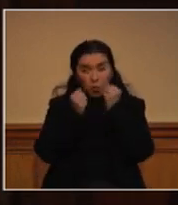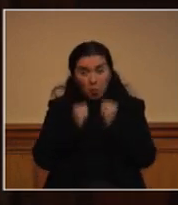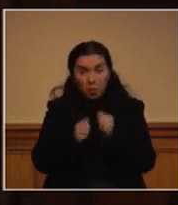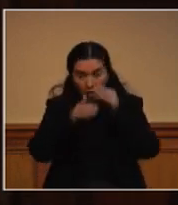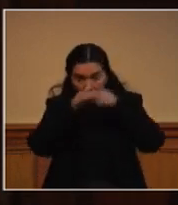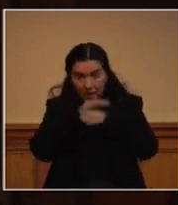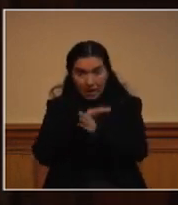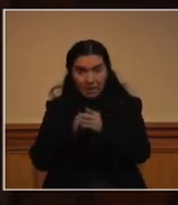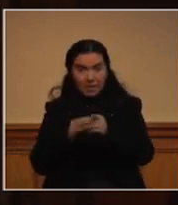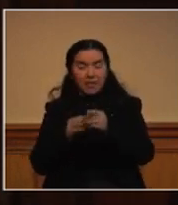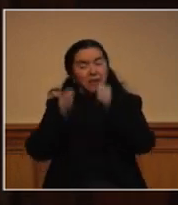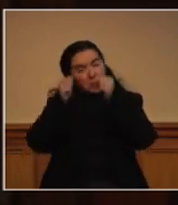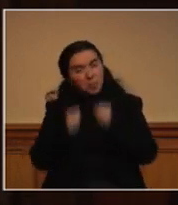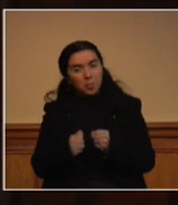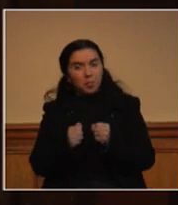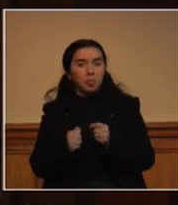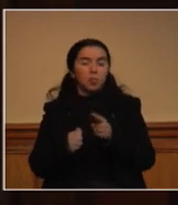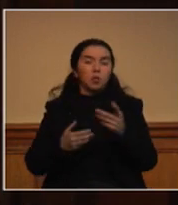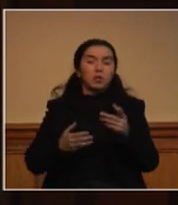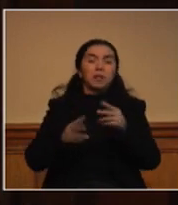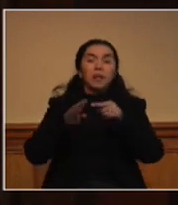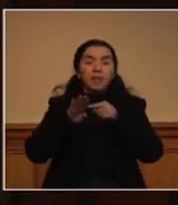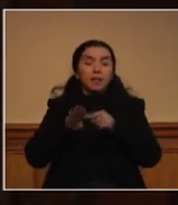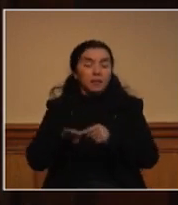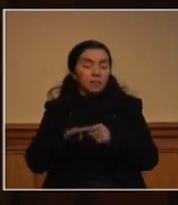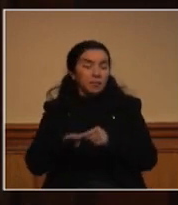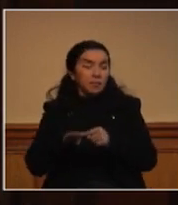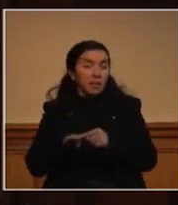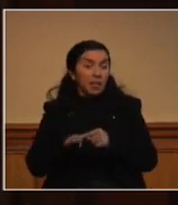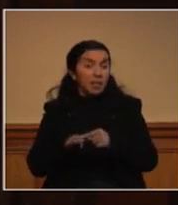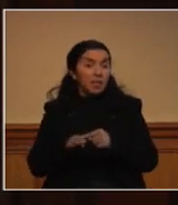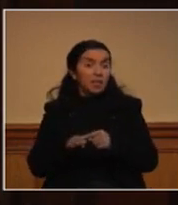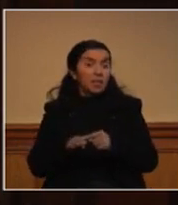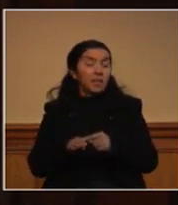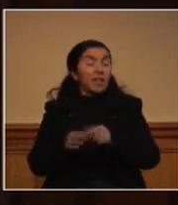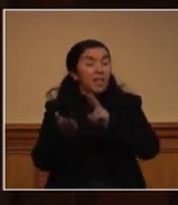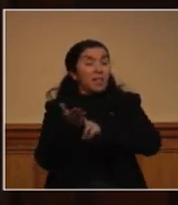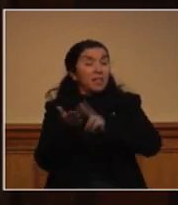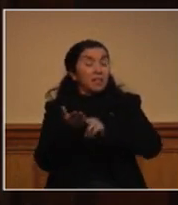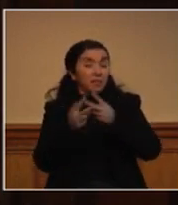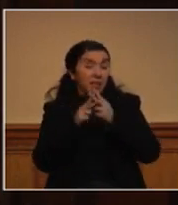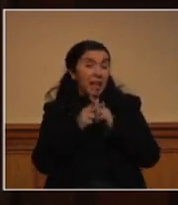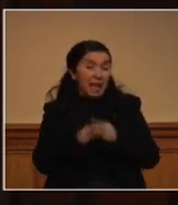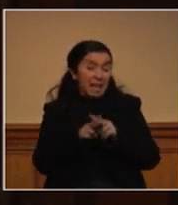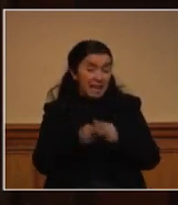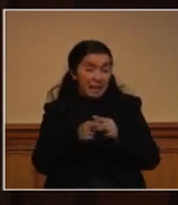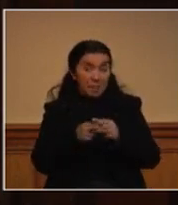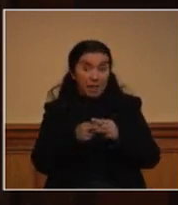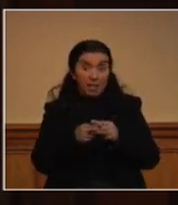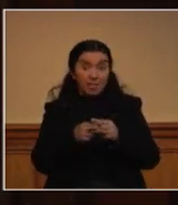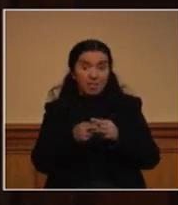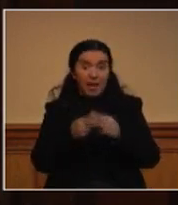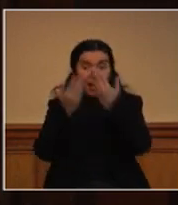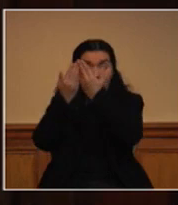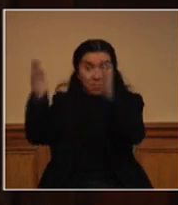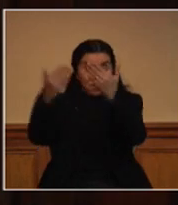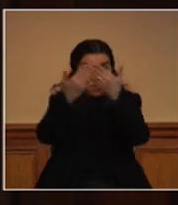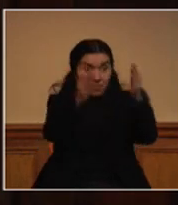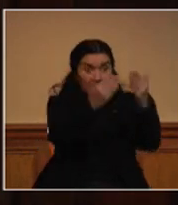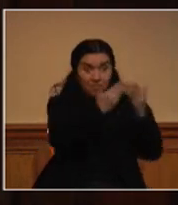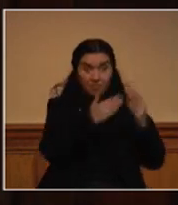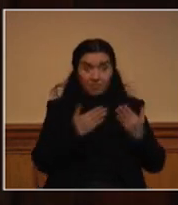estas posibilidades que les ofrece la tecnología, realmente la herramienta que les abre las puertas a todo esto